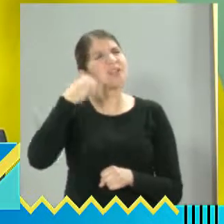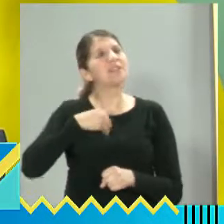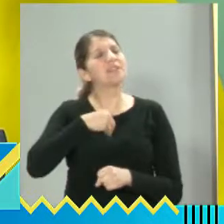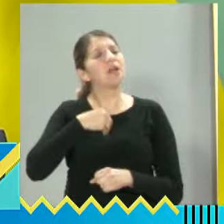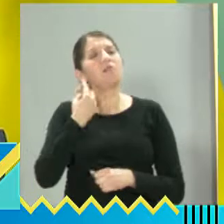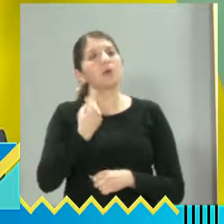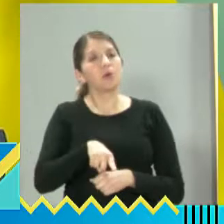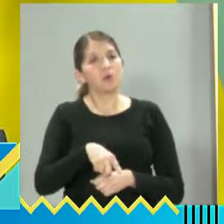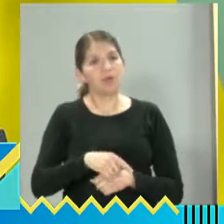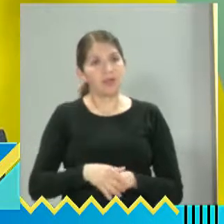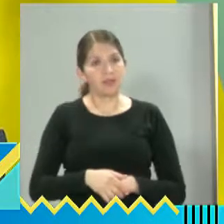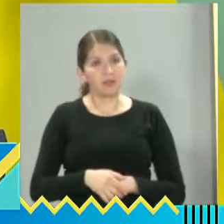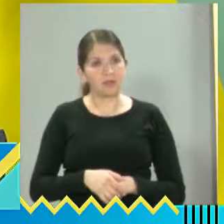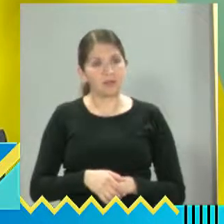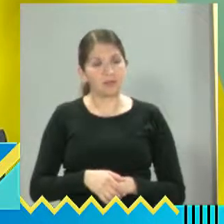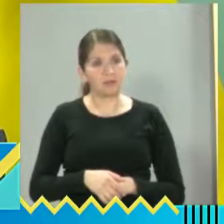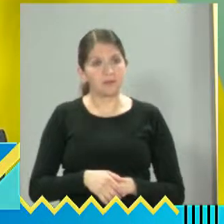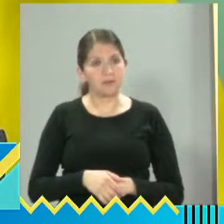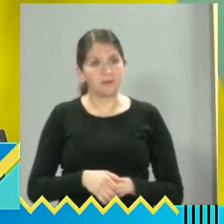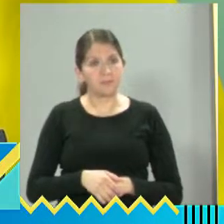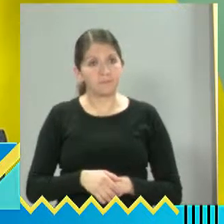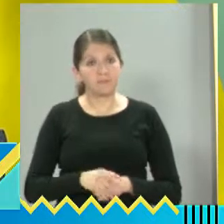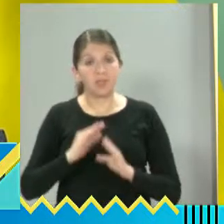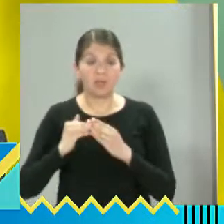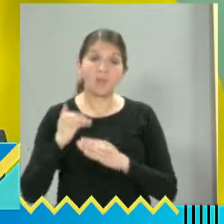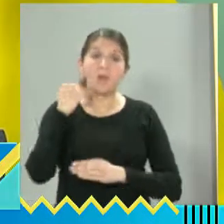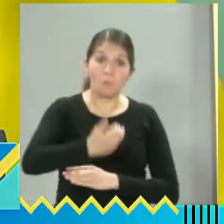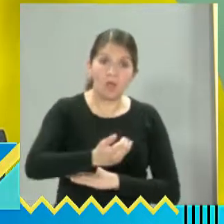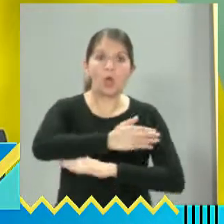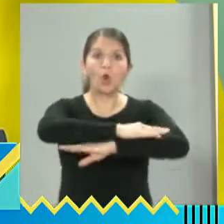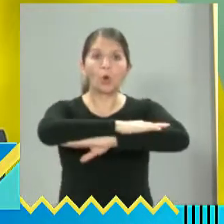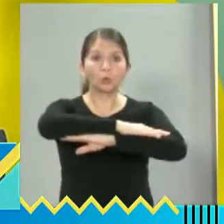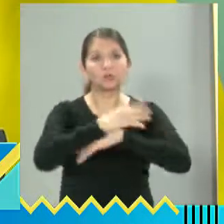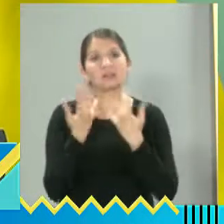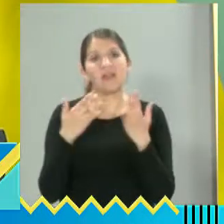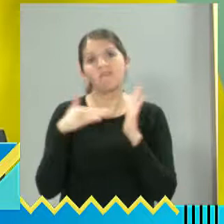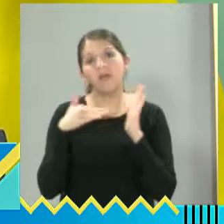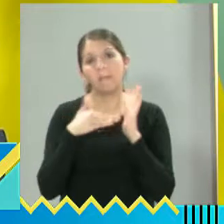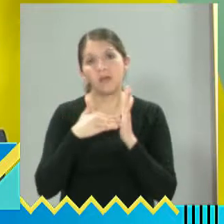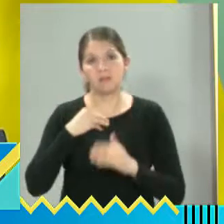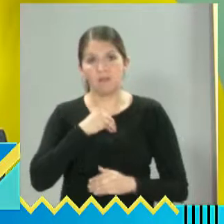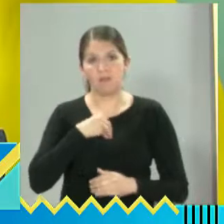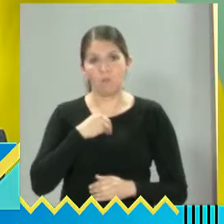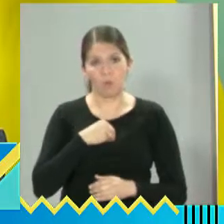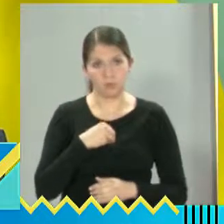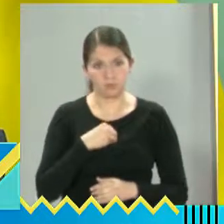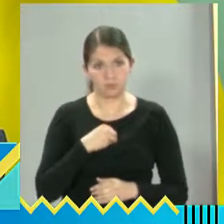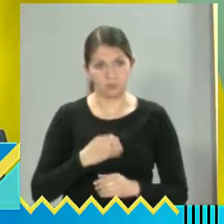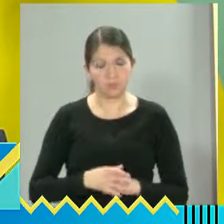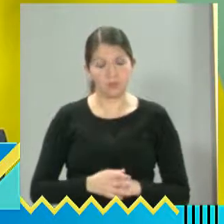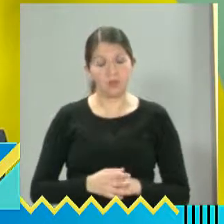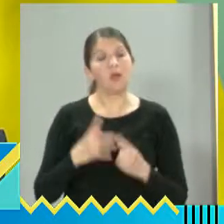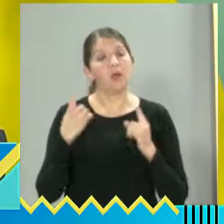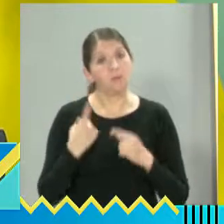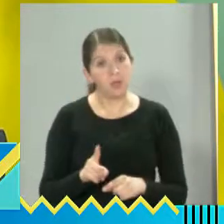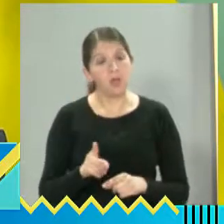mismo y actuar en consecuencia. Lo que pasa es que, bueno, eso lleva todo un proceso de autoconocerse